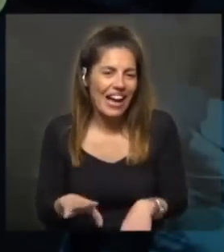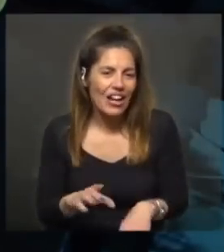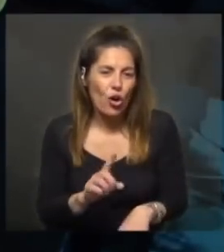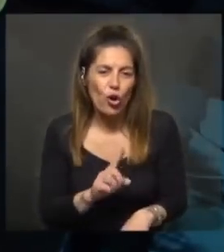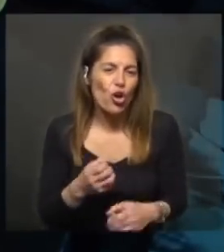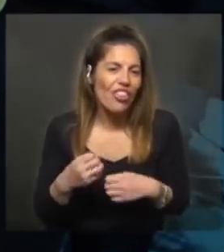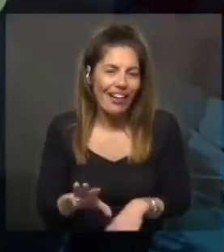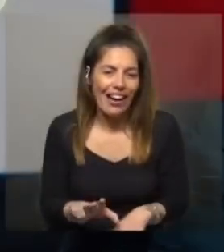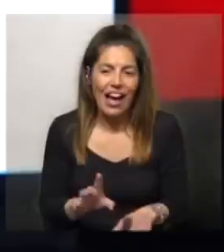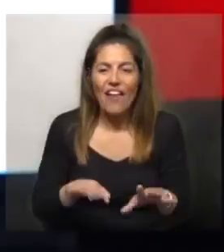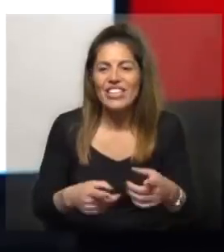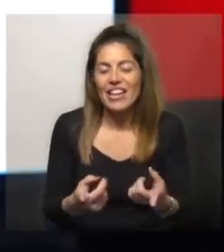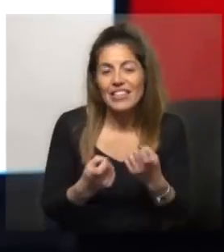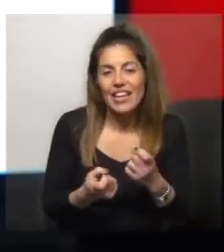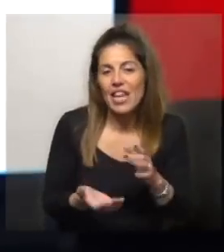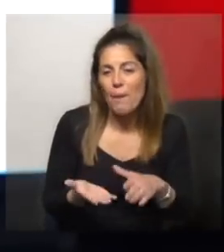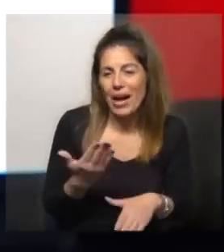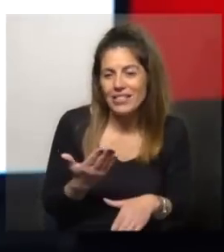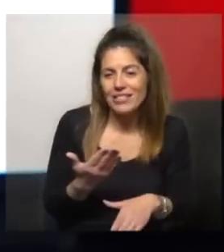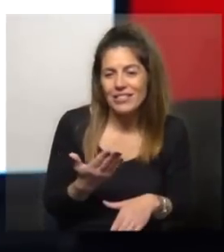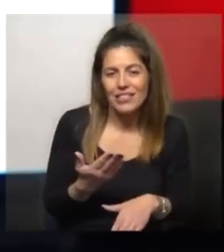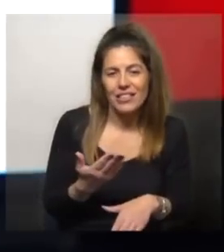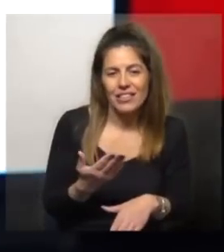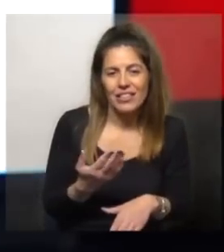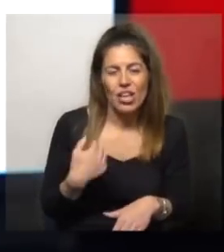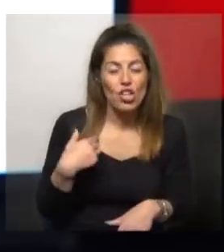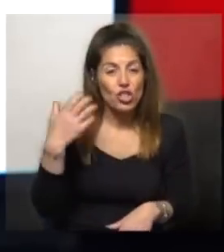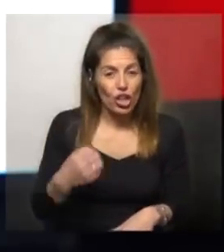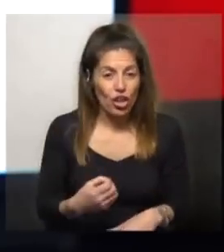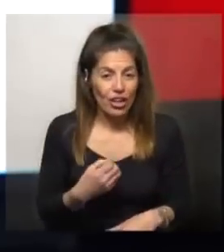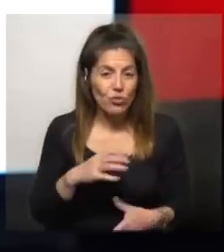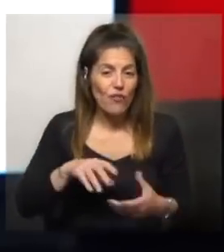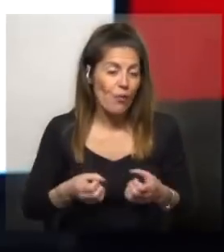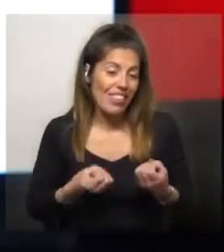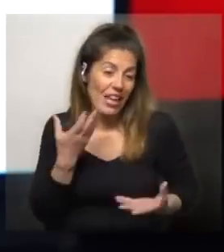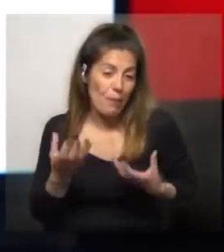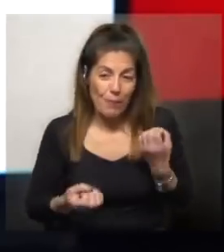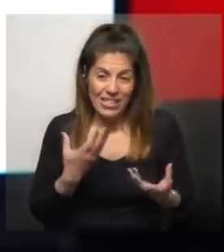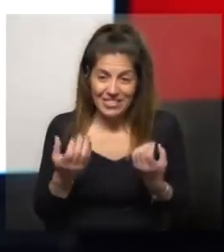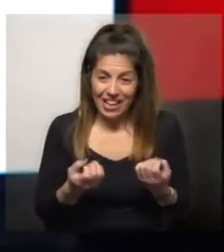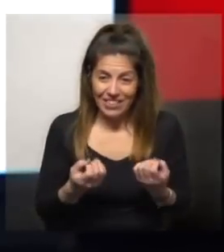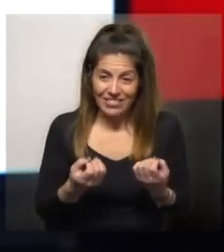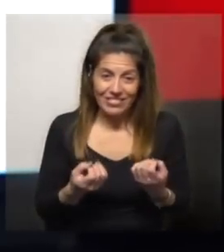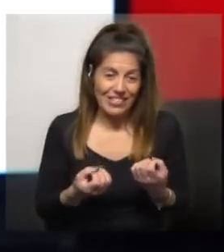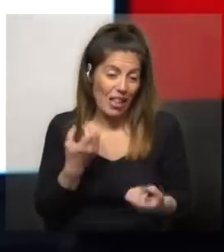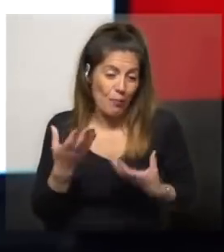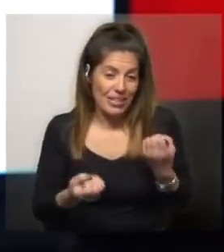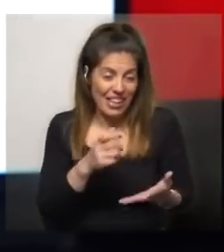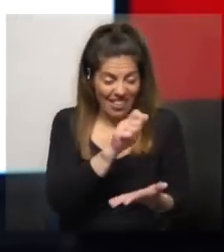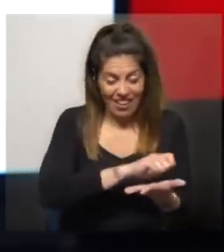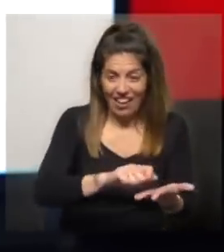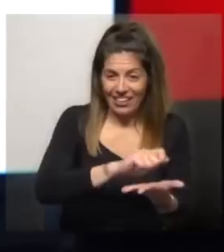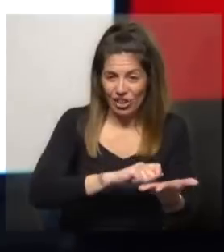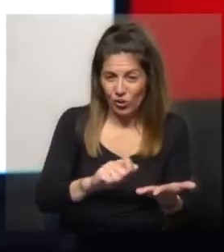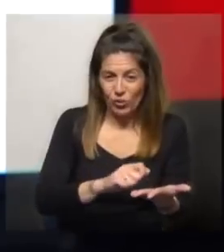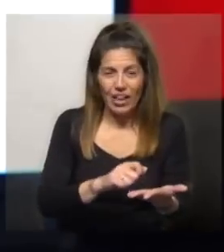este a veces la necesitaría un poco más este yo creo que catalicio y también exorcizó en esas en esas escrituras